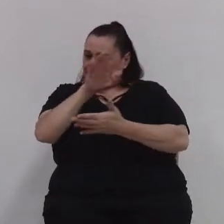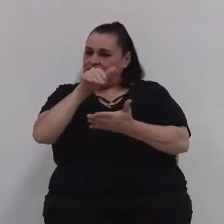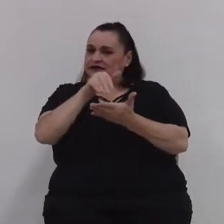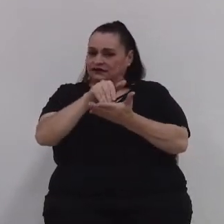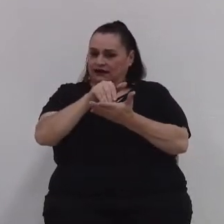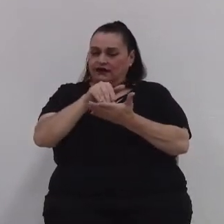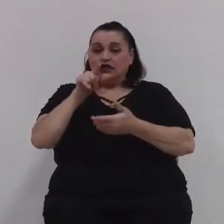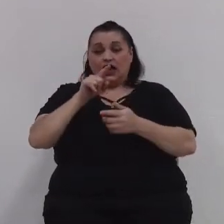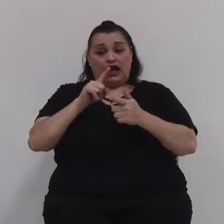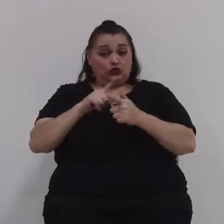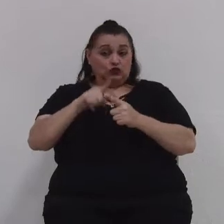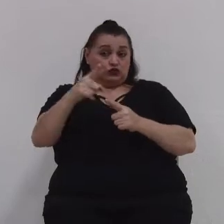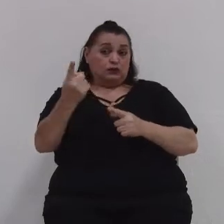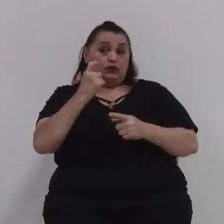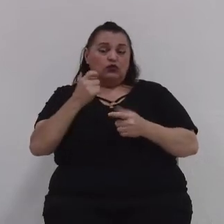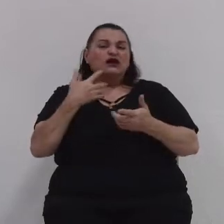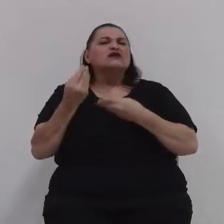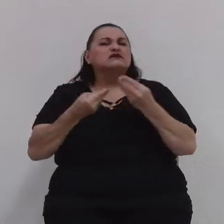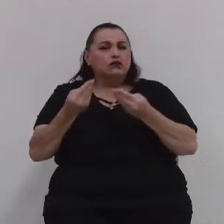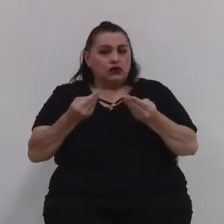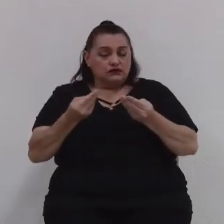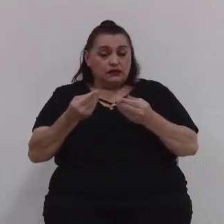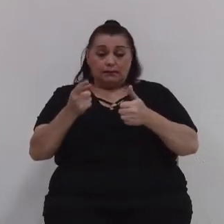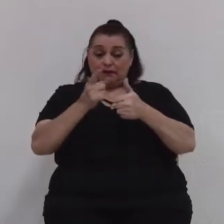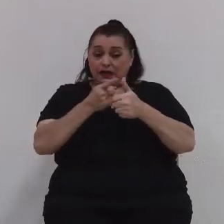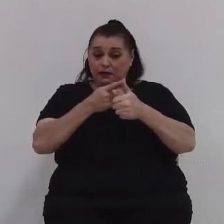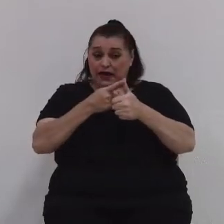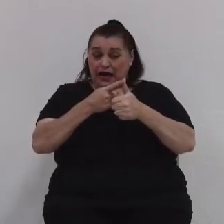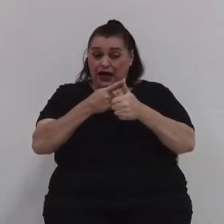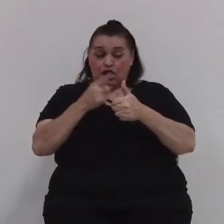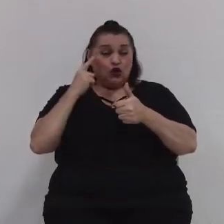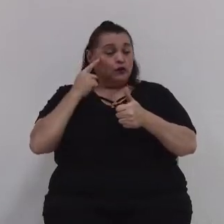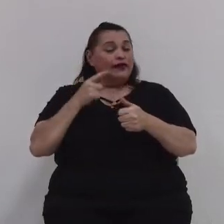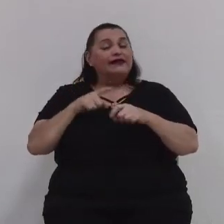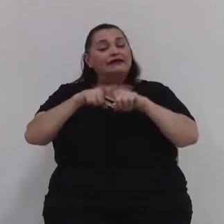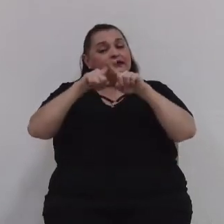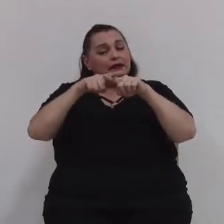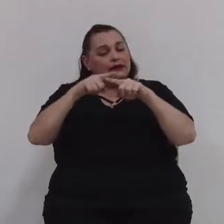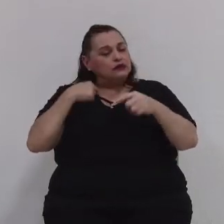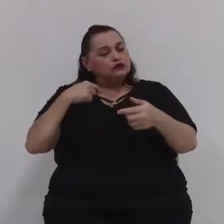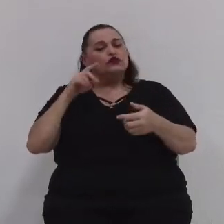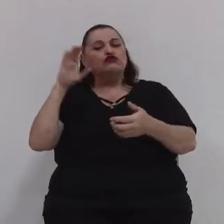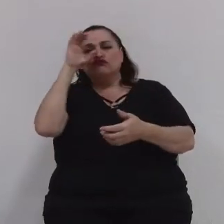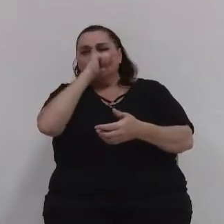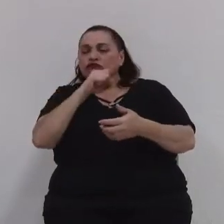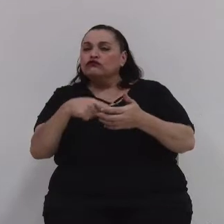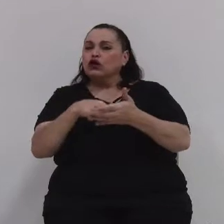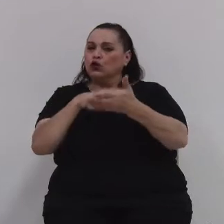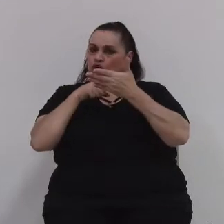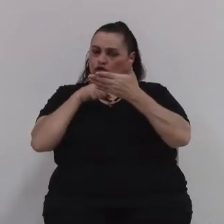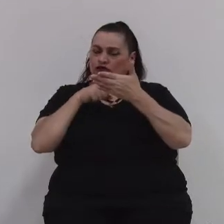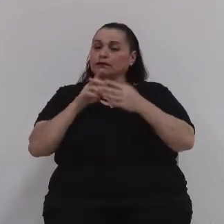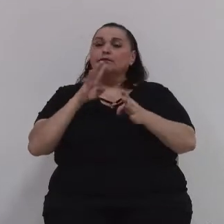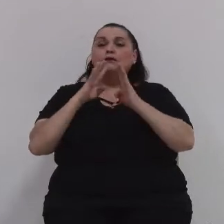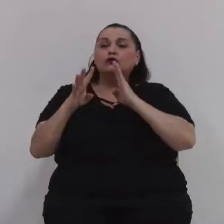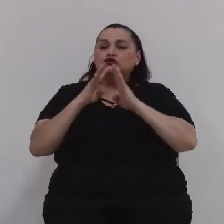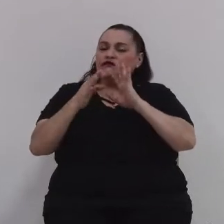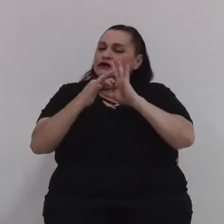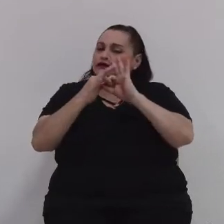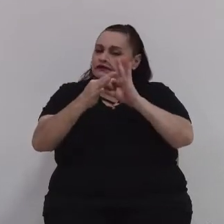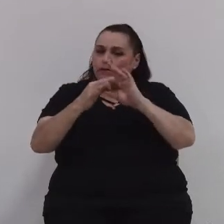usted me pregunta, ¿qué se puede hacer? Bueno, primero epistemológicamente, por decirlo así, reconocer que vamos a hablar sobre